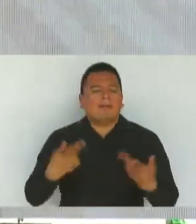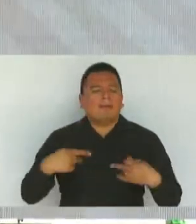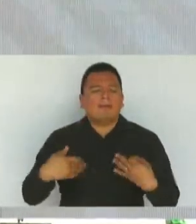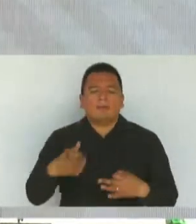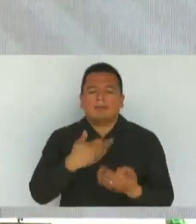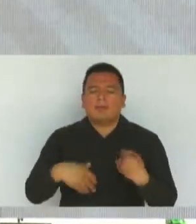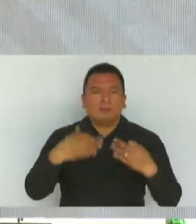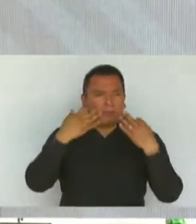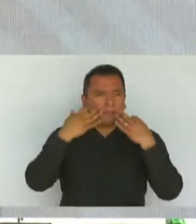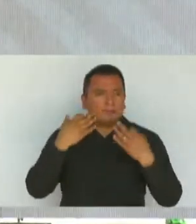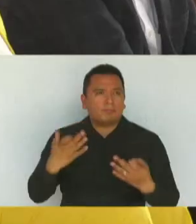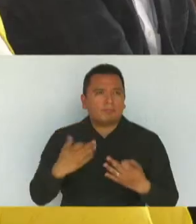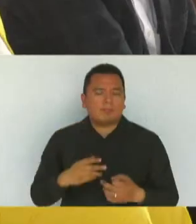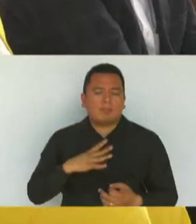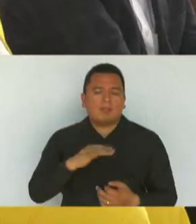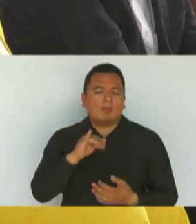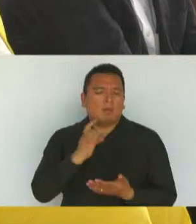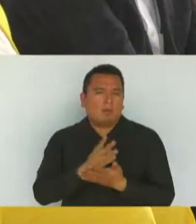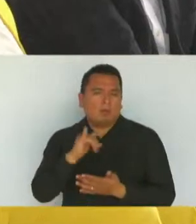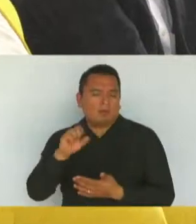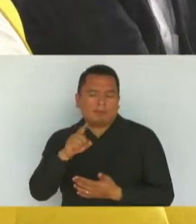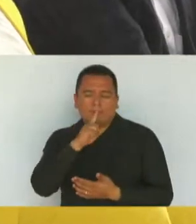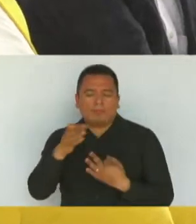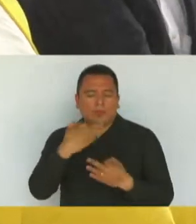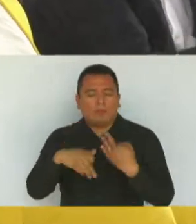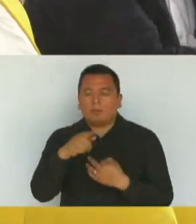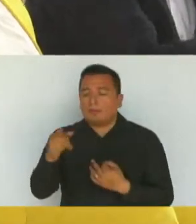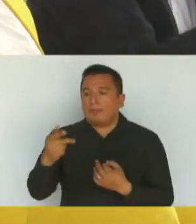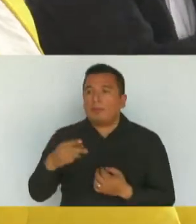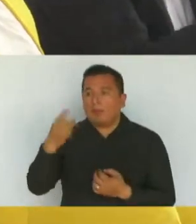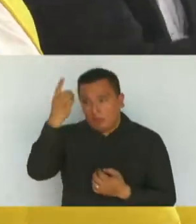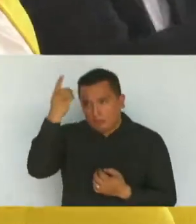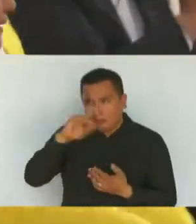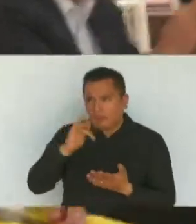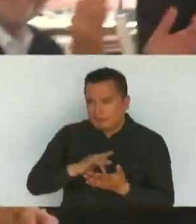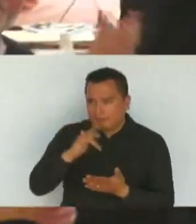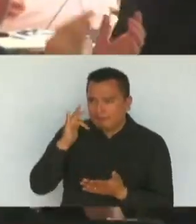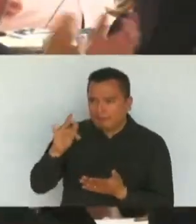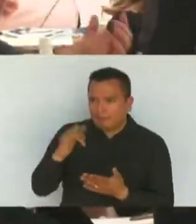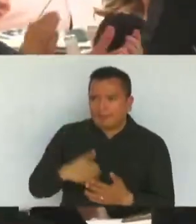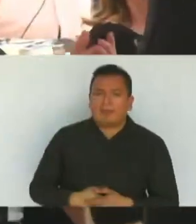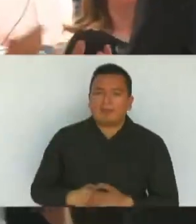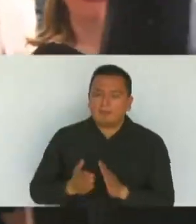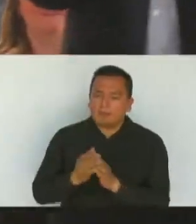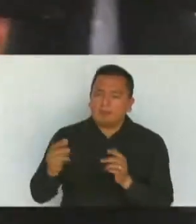se lo reconociera y no solamente el Seguro Social. Doctor Iracema, muchas gracias. Si puede pasar aquí con nosotros.